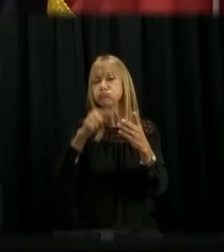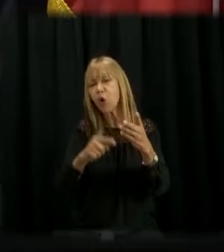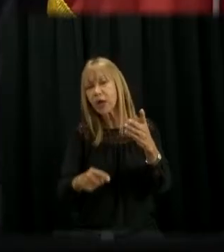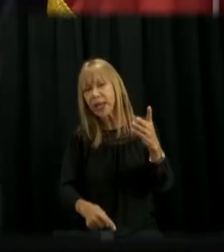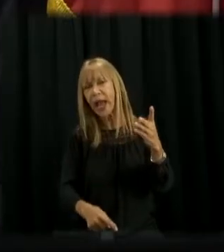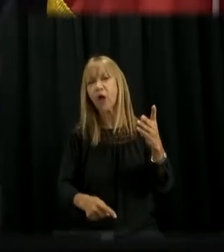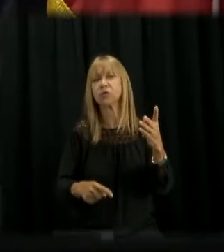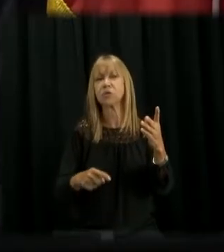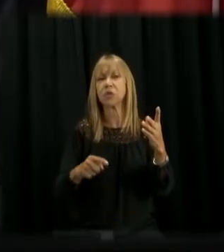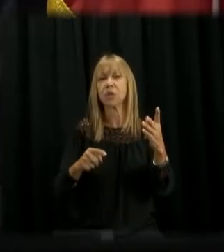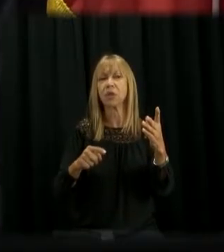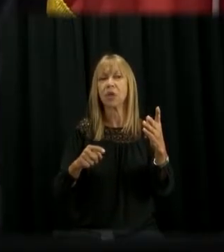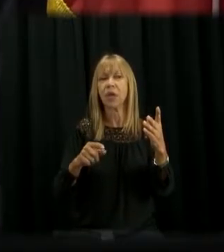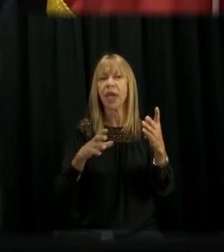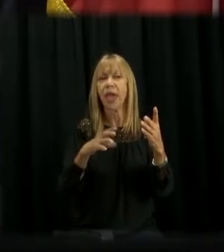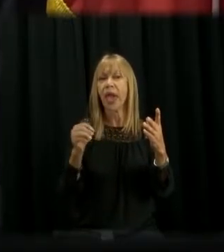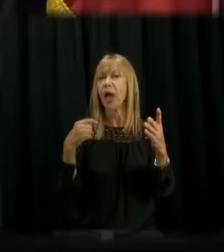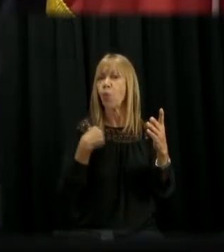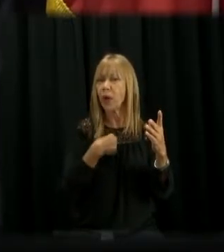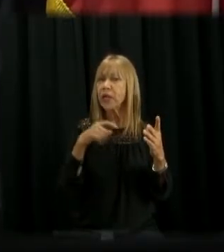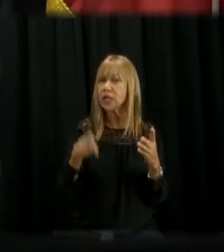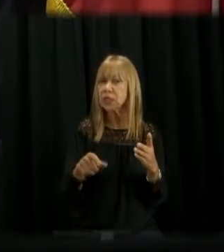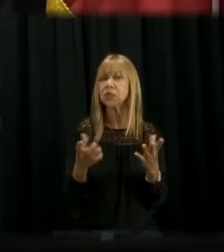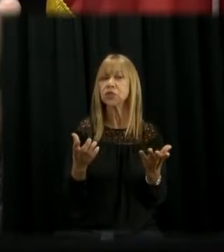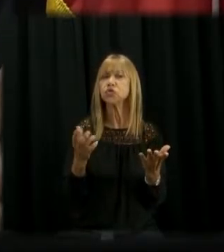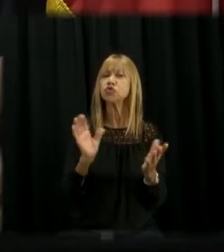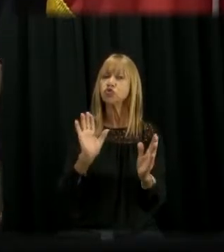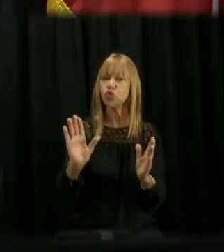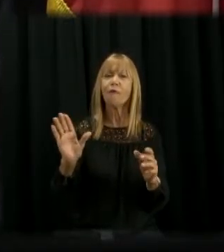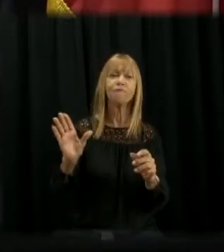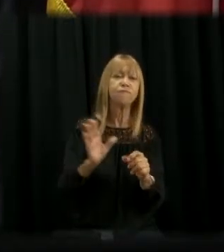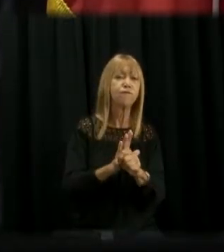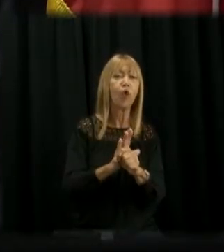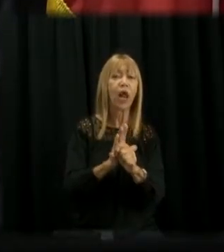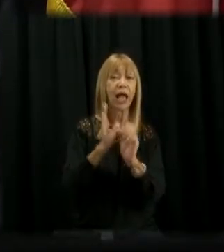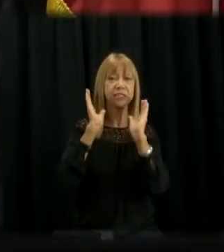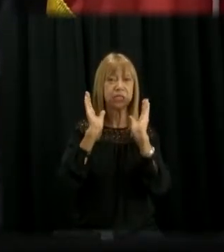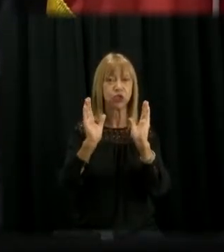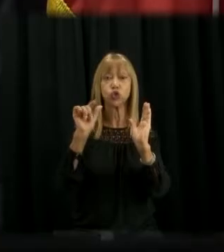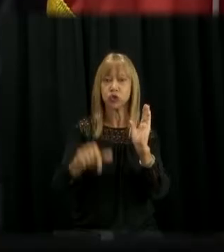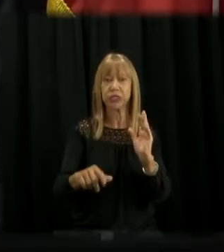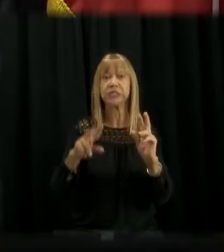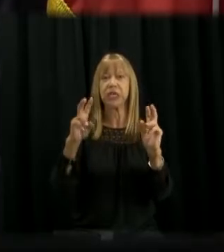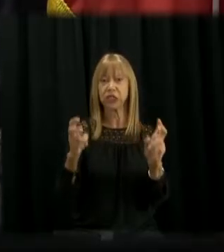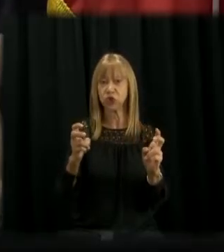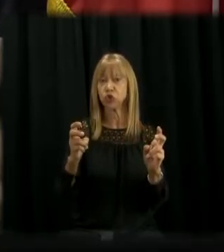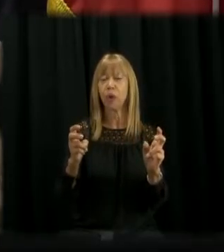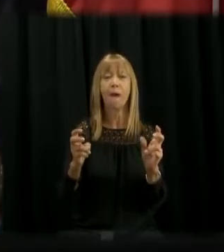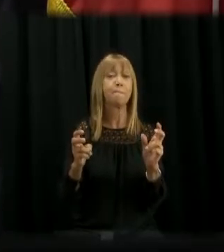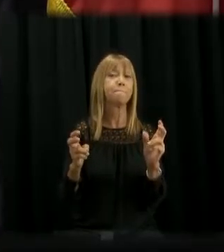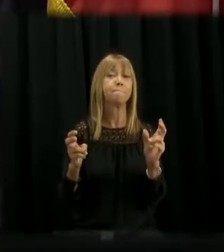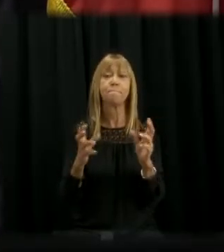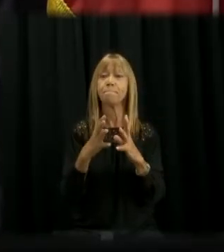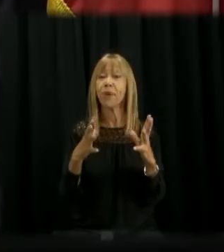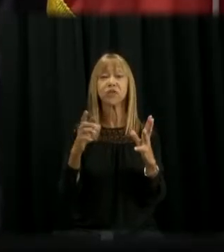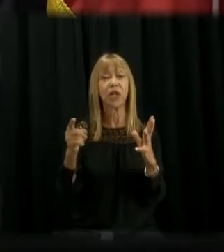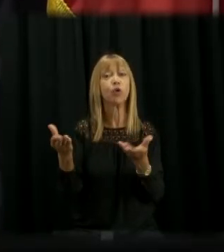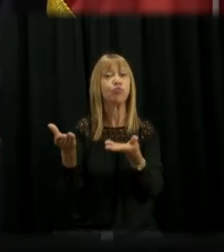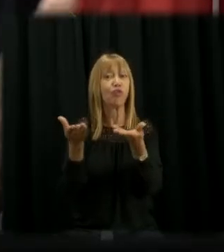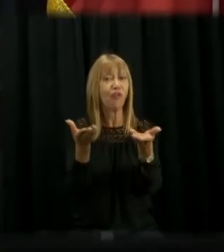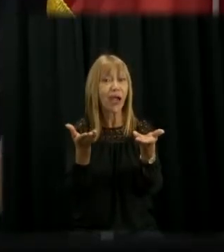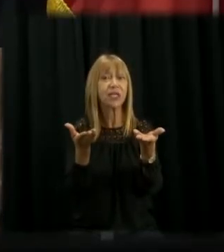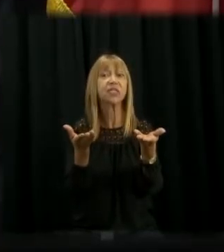estamos familiarizados con ellos, y necesitamos su atención completa a este problema,